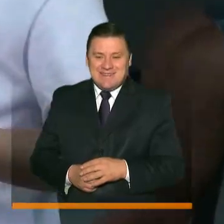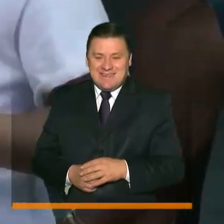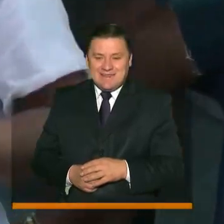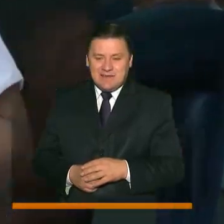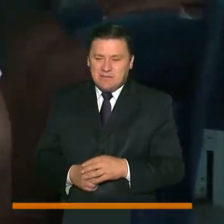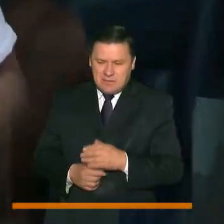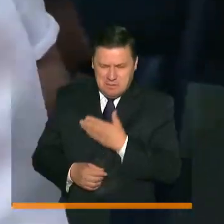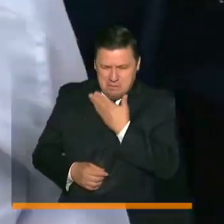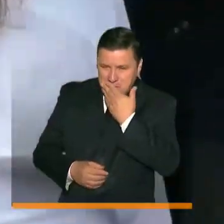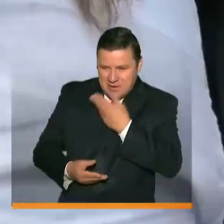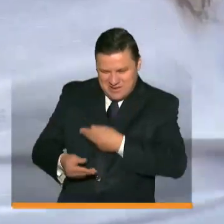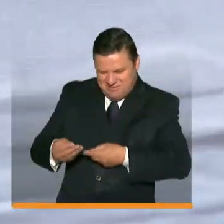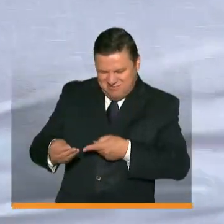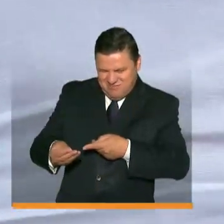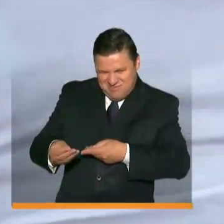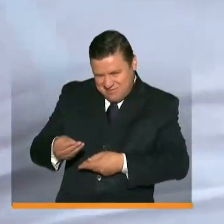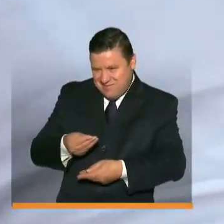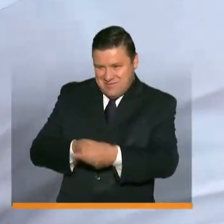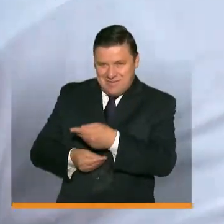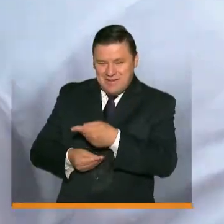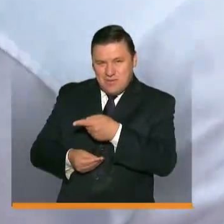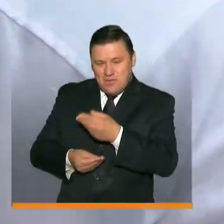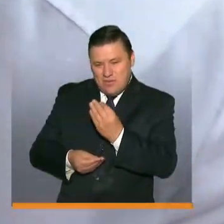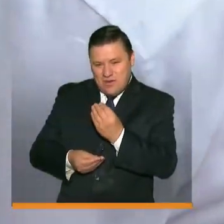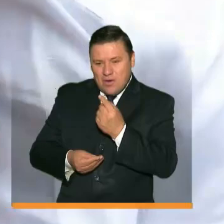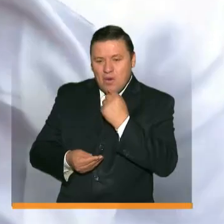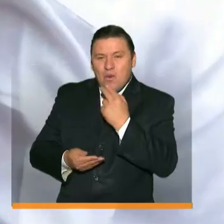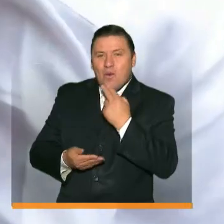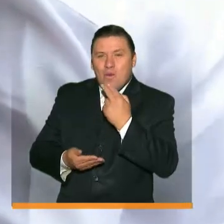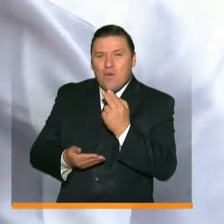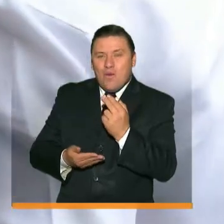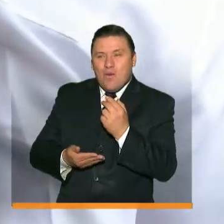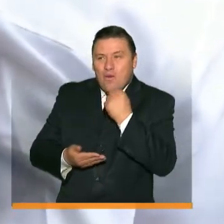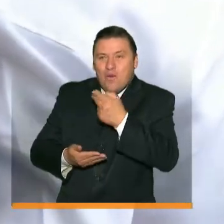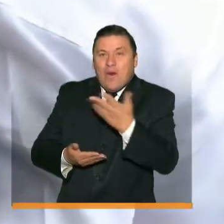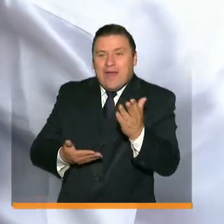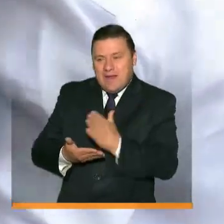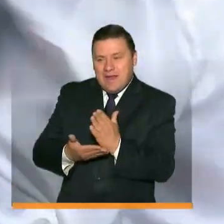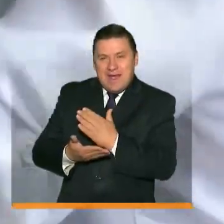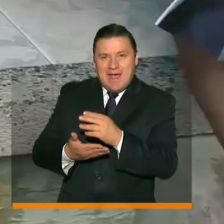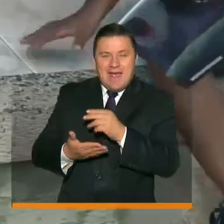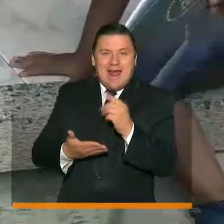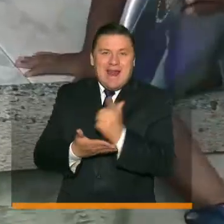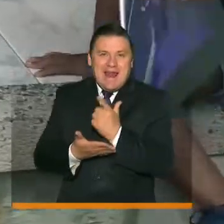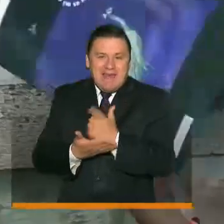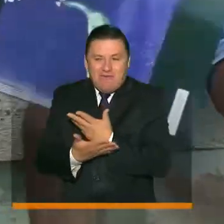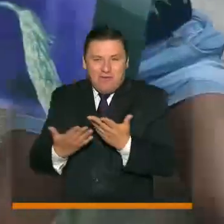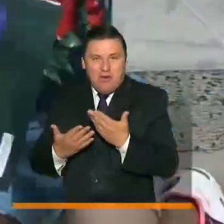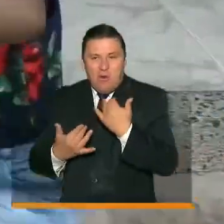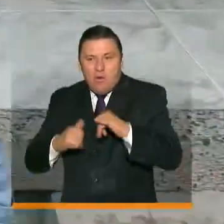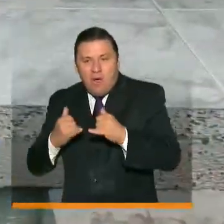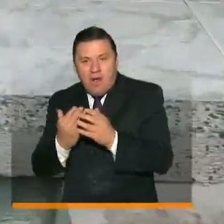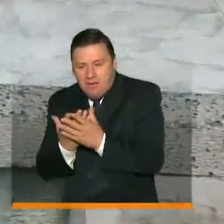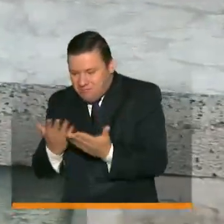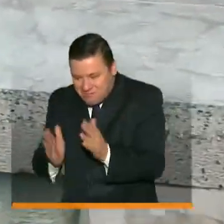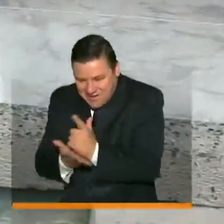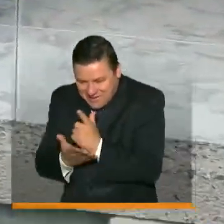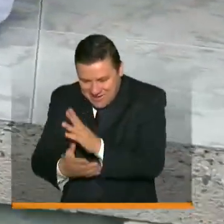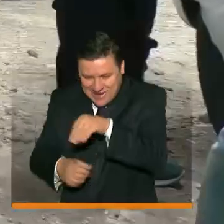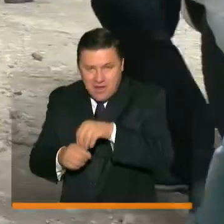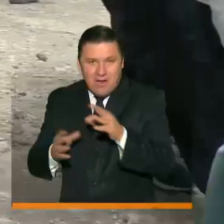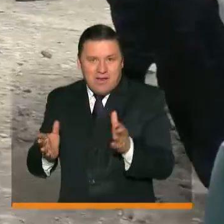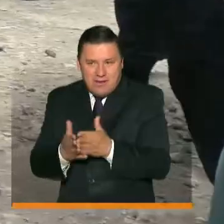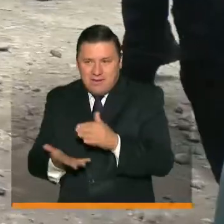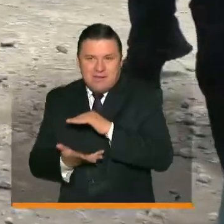¿Qué te parece si cambias esto por un ratito por un sueño? Con libros y con material didáctico para fortalecer toda